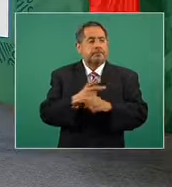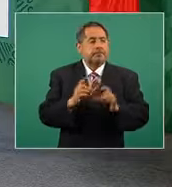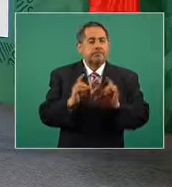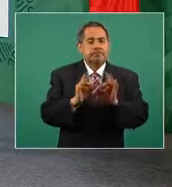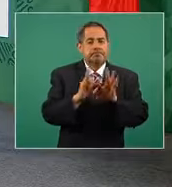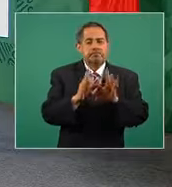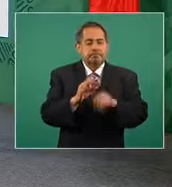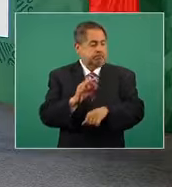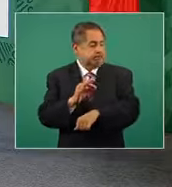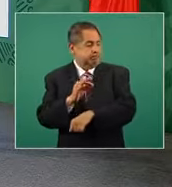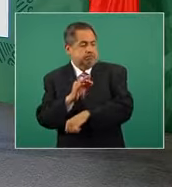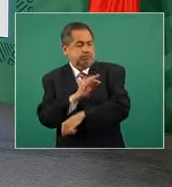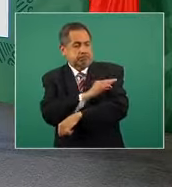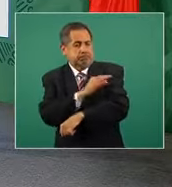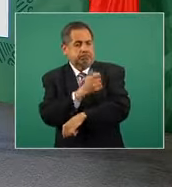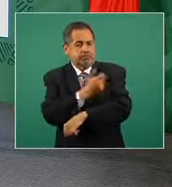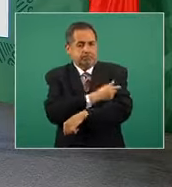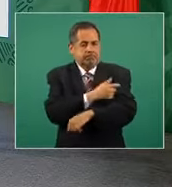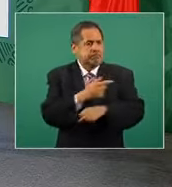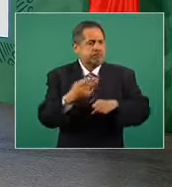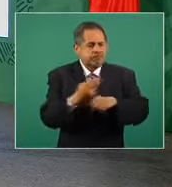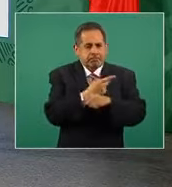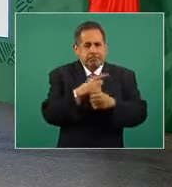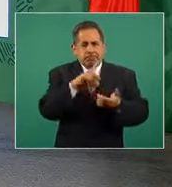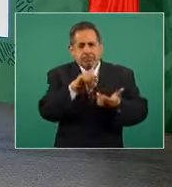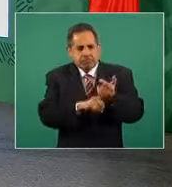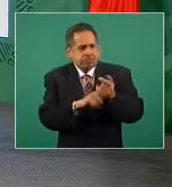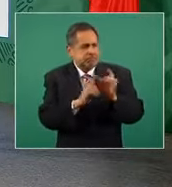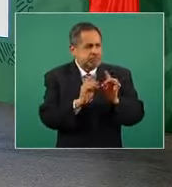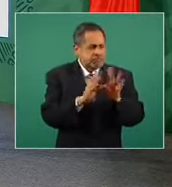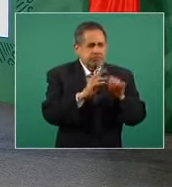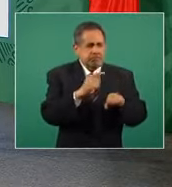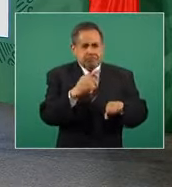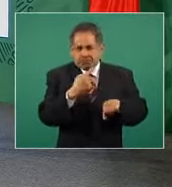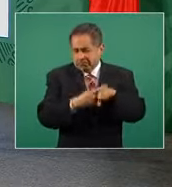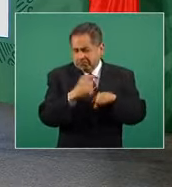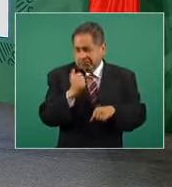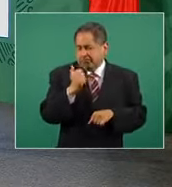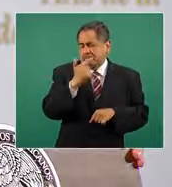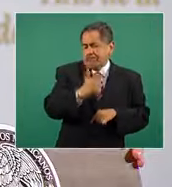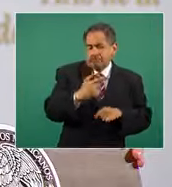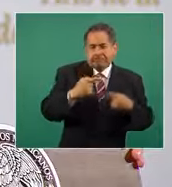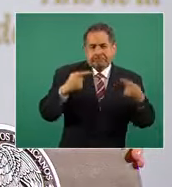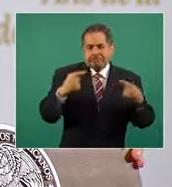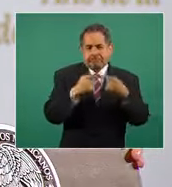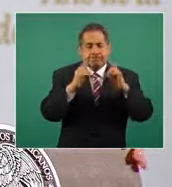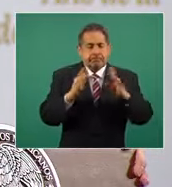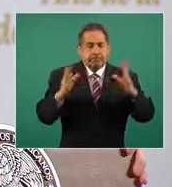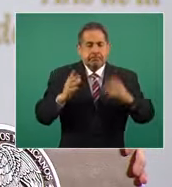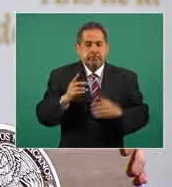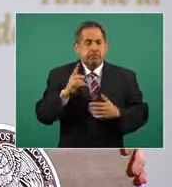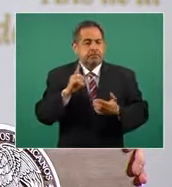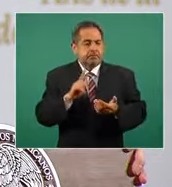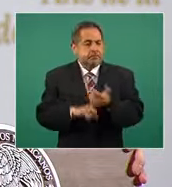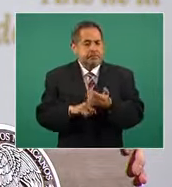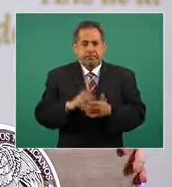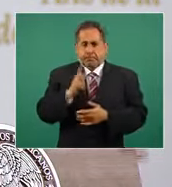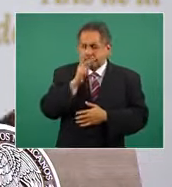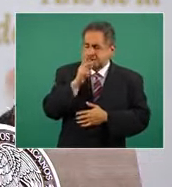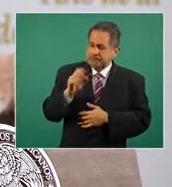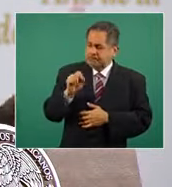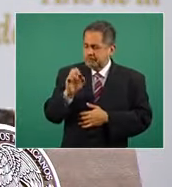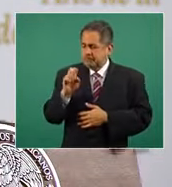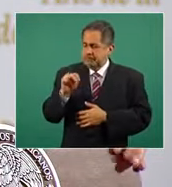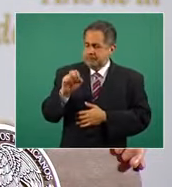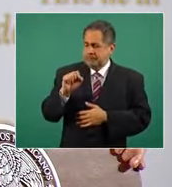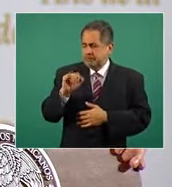supuestamente asociados a vacunación e inmunización, le damos un monitoreo muy importante con mucha sensibilidad. Sensibilidad es un término técnico que se refiere a